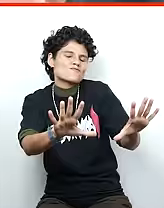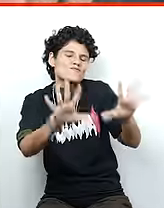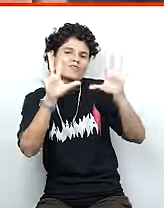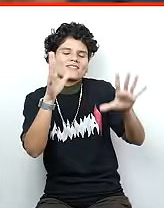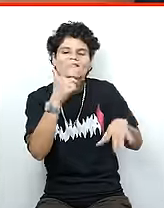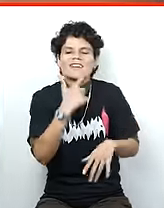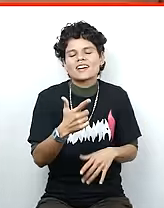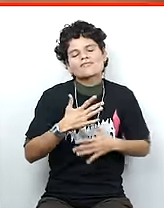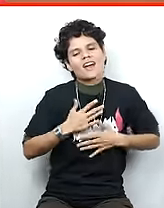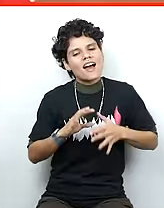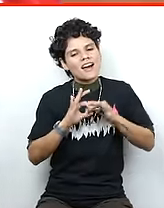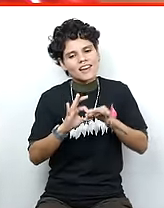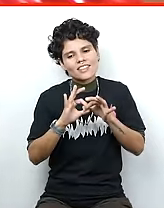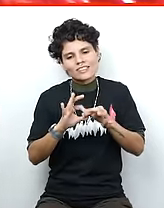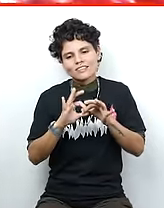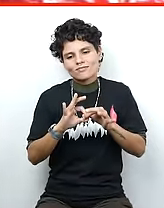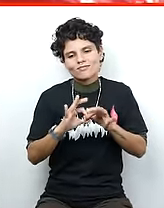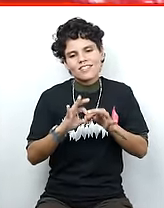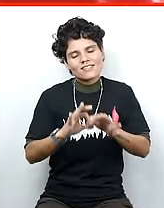Agradecido.